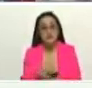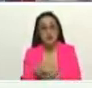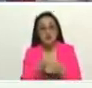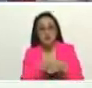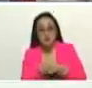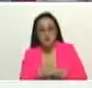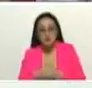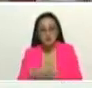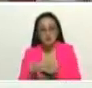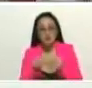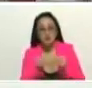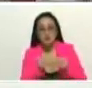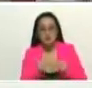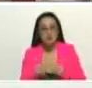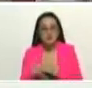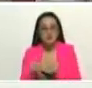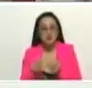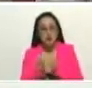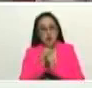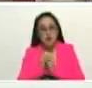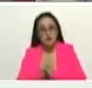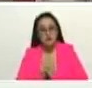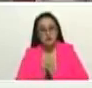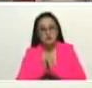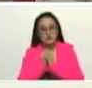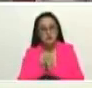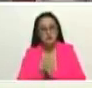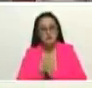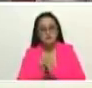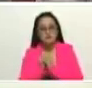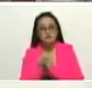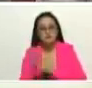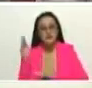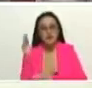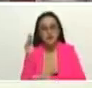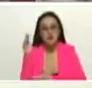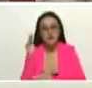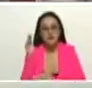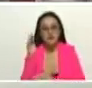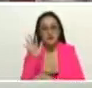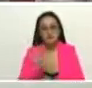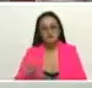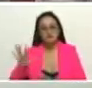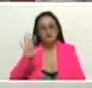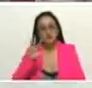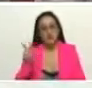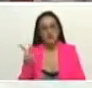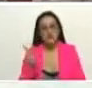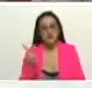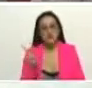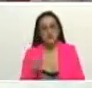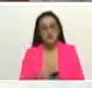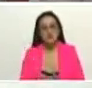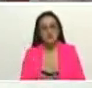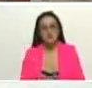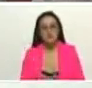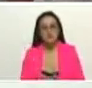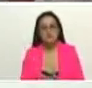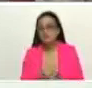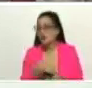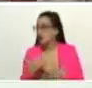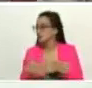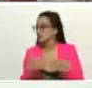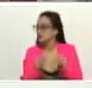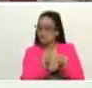recuperar los establecimientos de oración, las iglesias a lo largo y ancho del país. Ya se ha avanzado